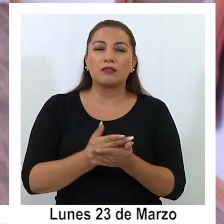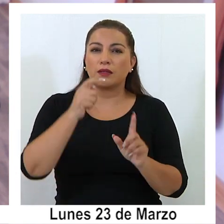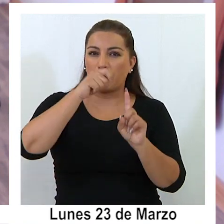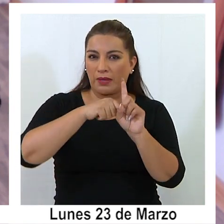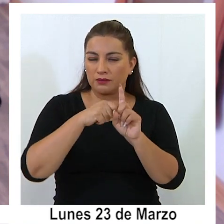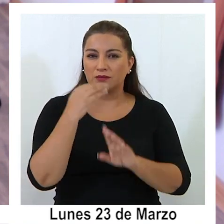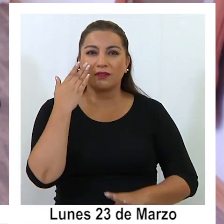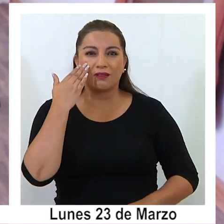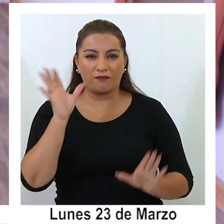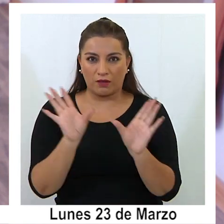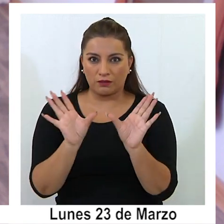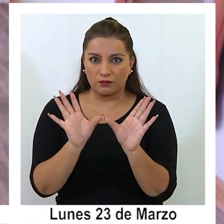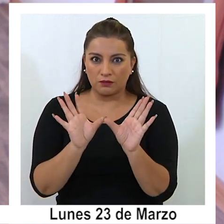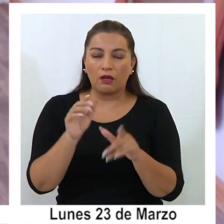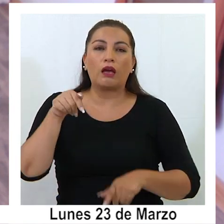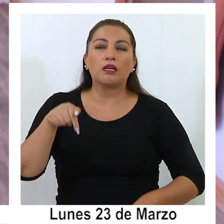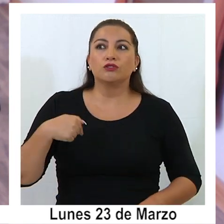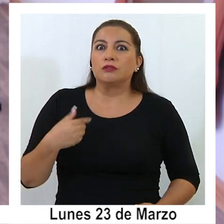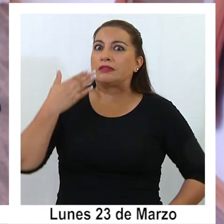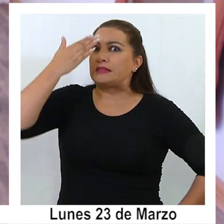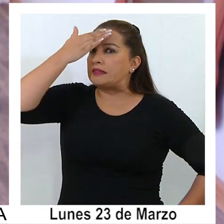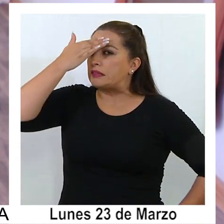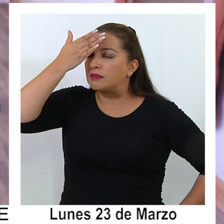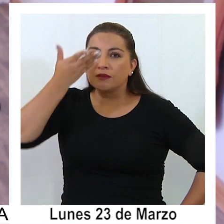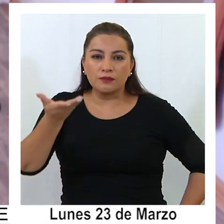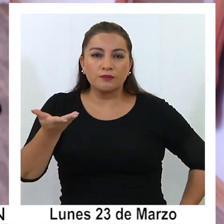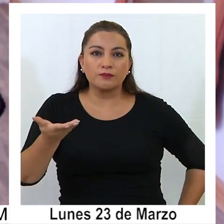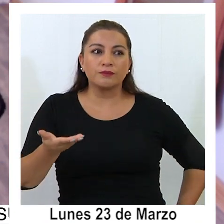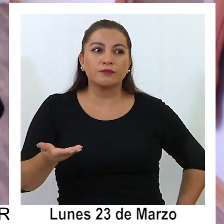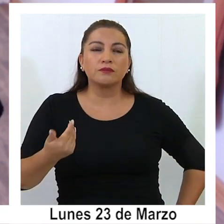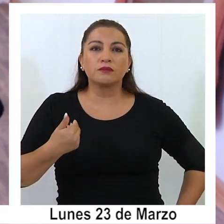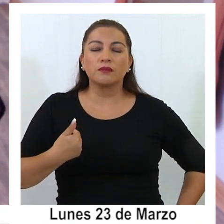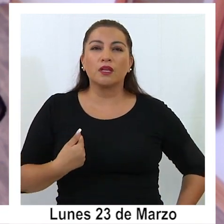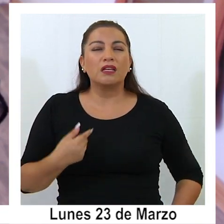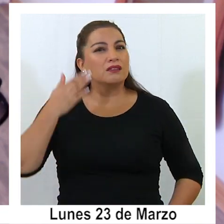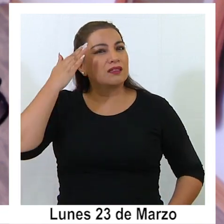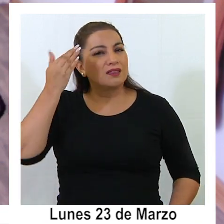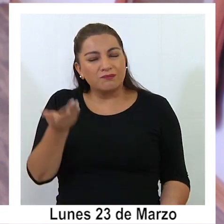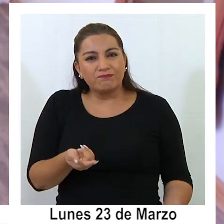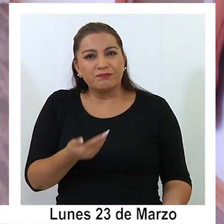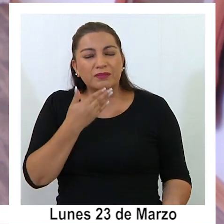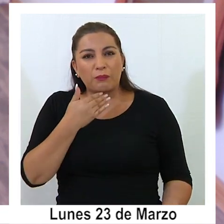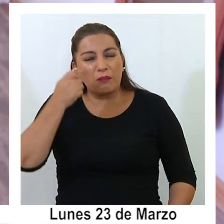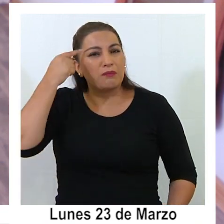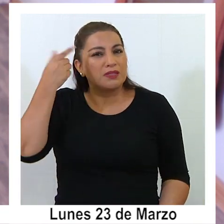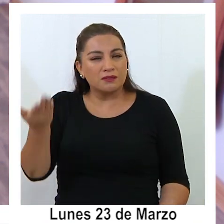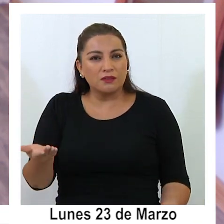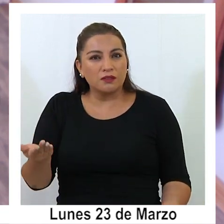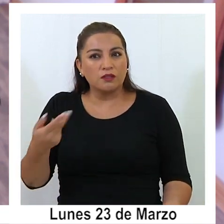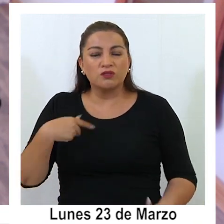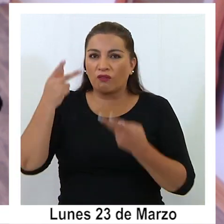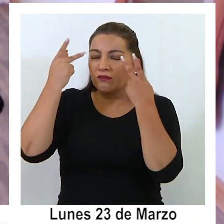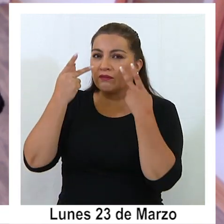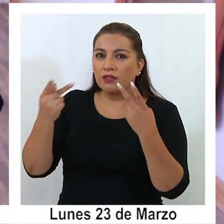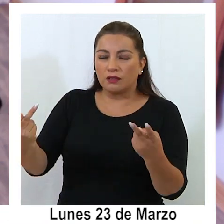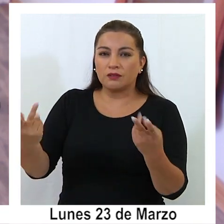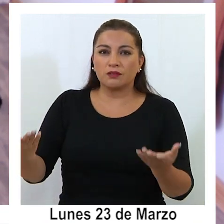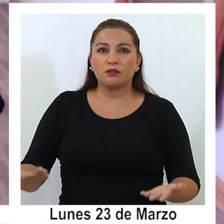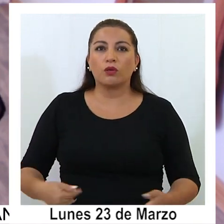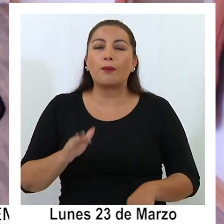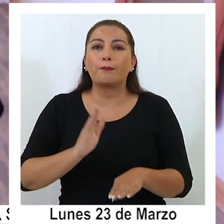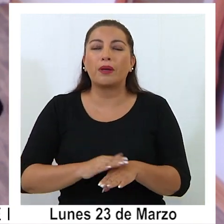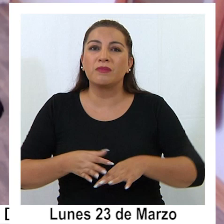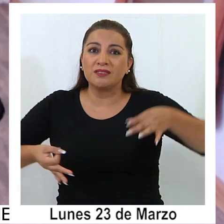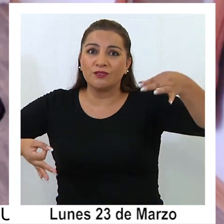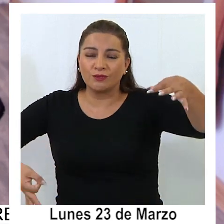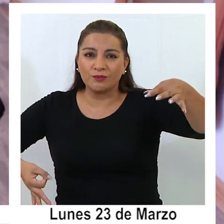abril. Entonces ahí me preocupé bastante y también pensando el tema de que yo viajé con este